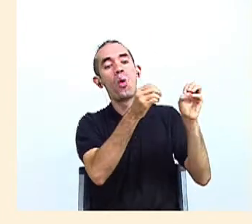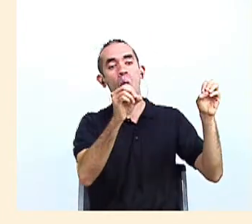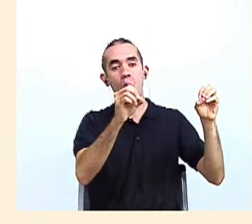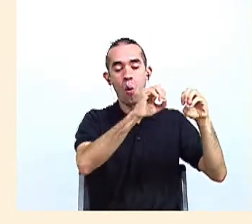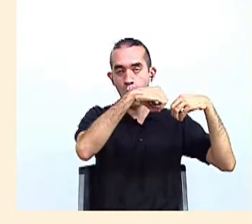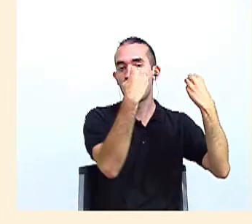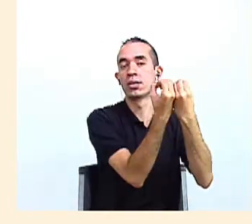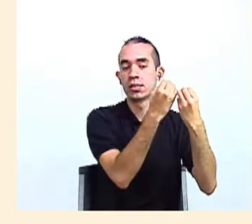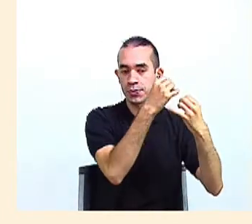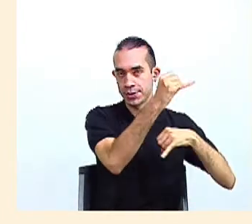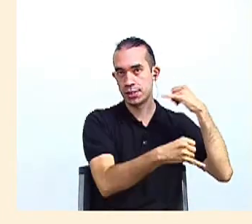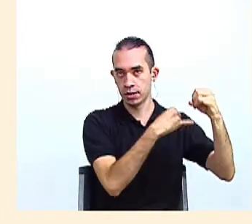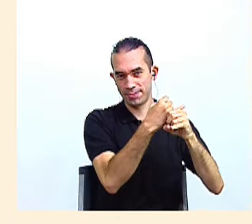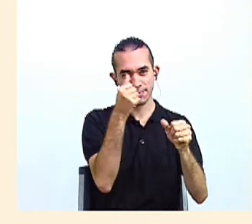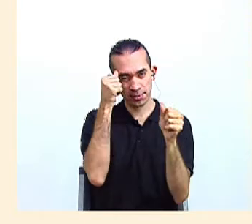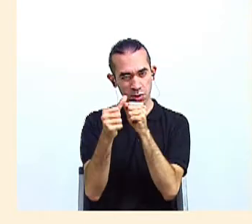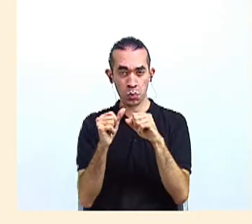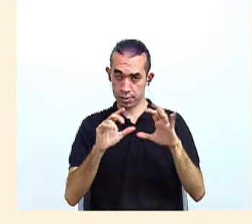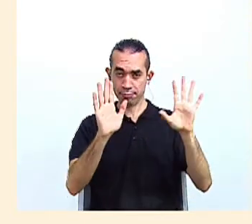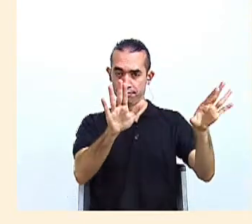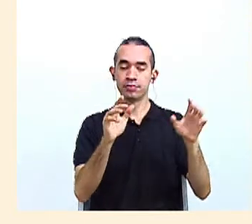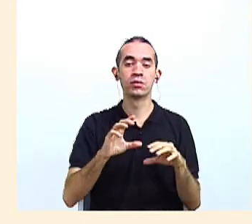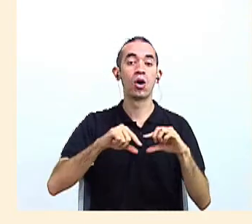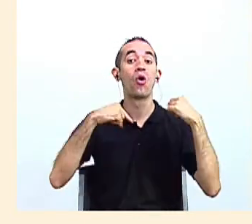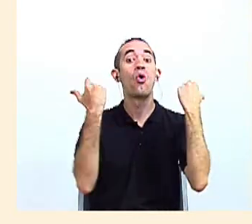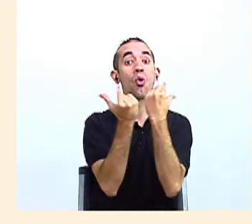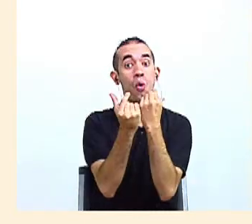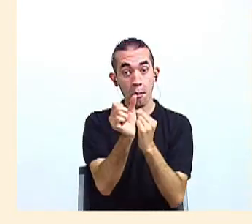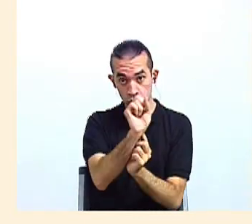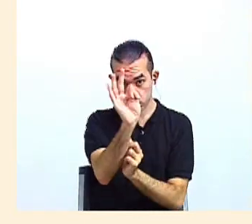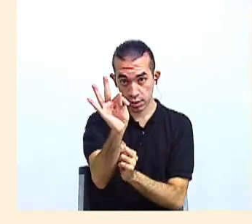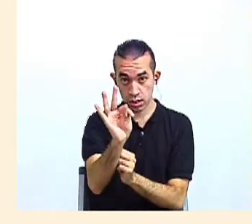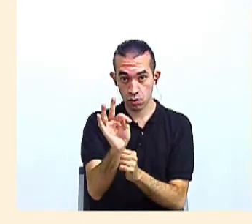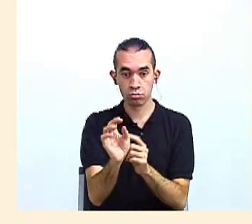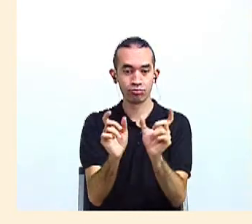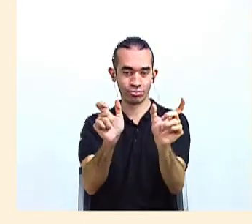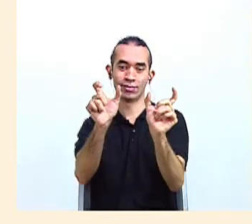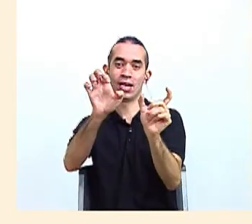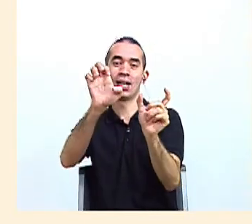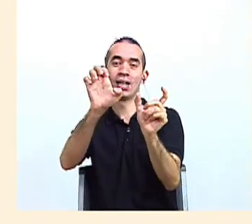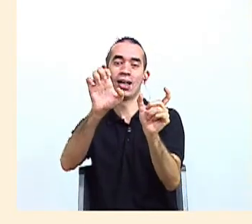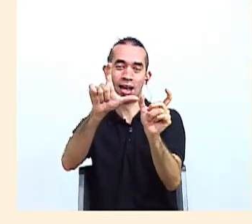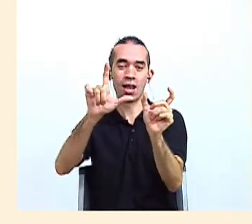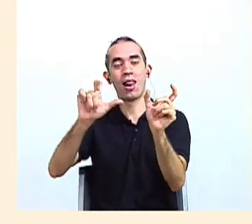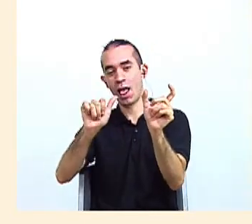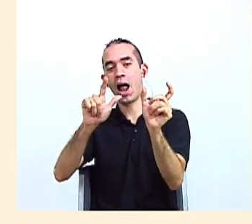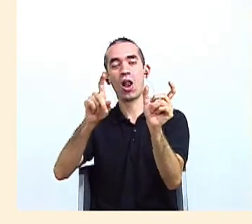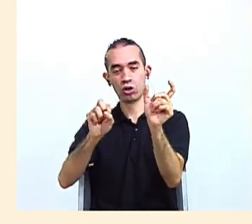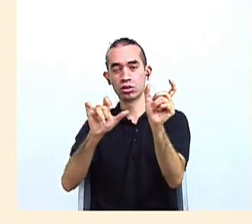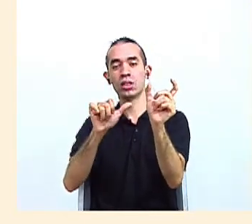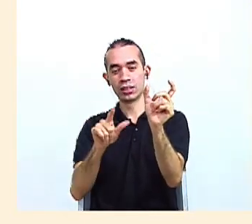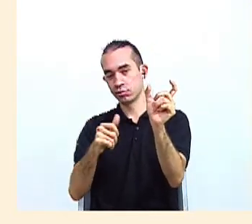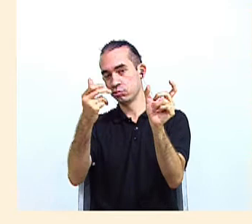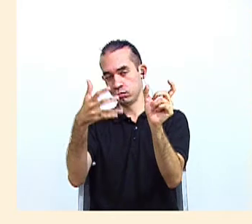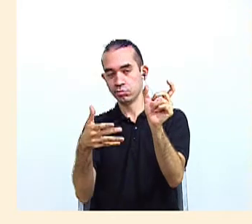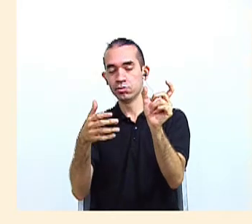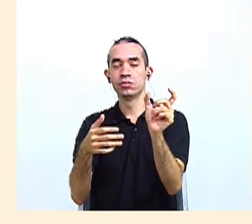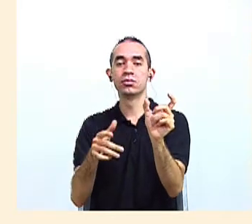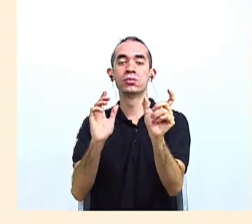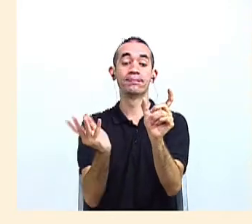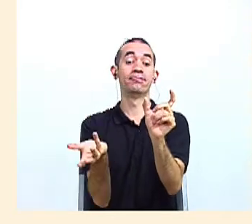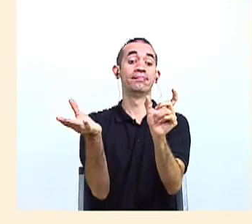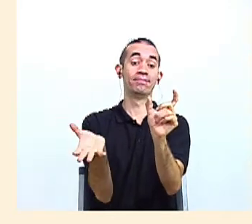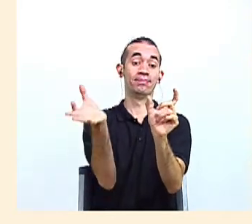Recordemos entonces que en el grupo nominal, un determinante, como el artículo, va a incidir en el sustantivo. Sí,